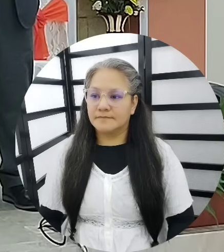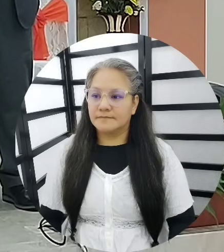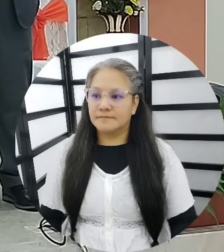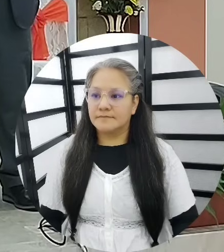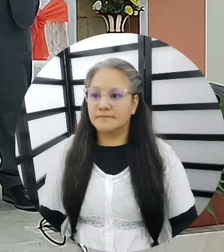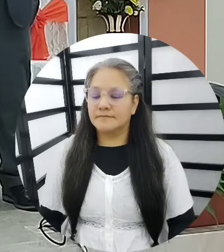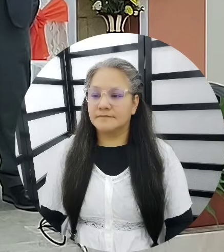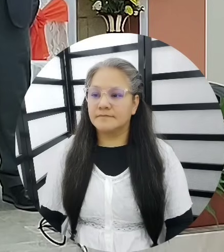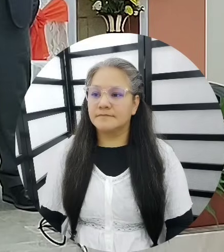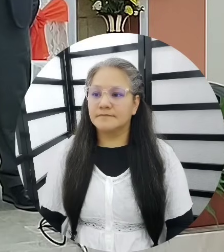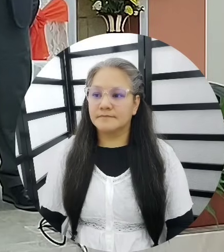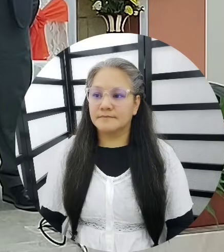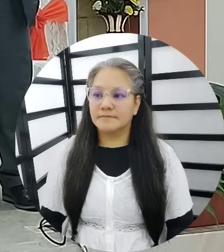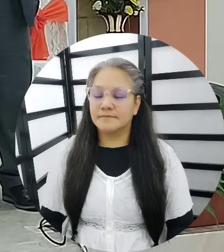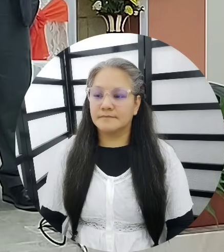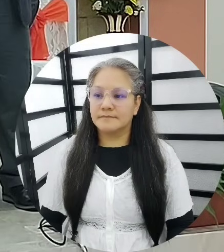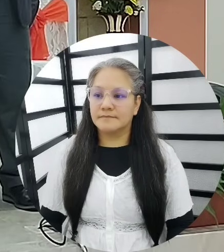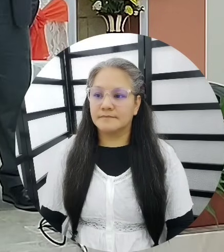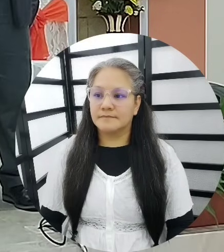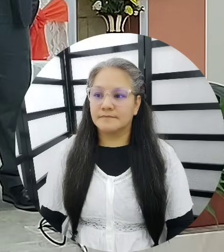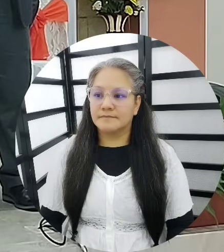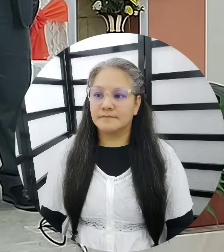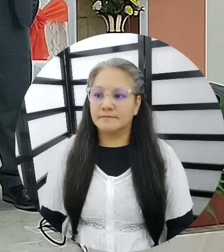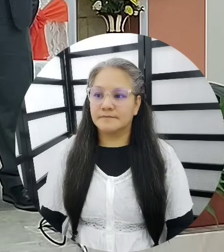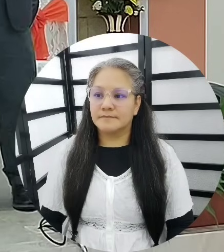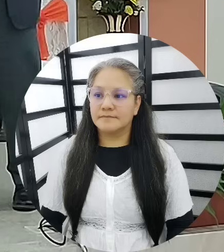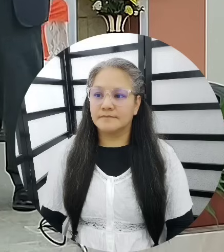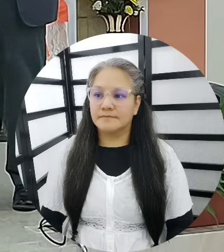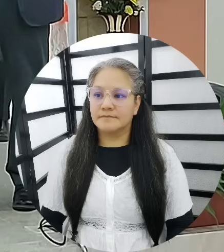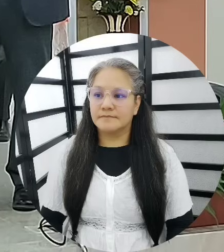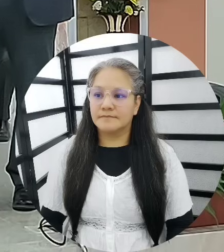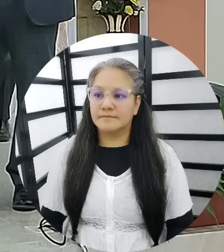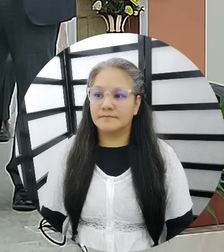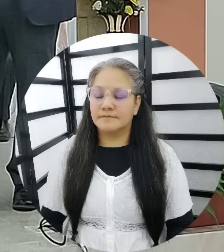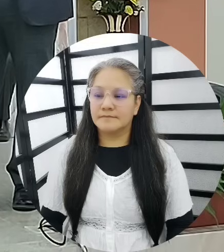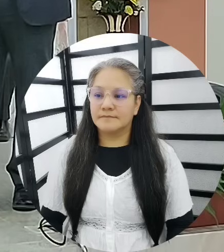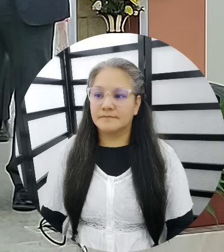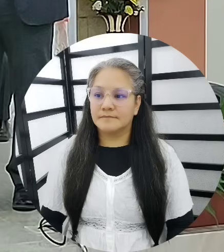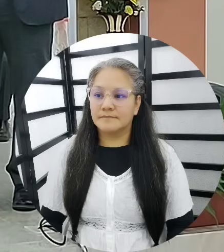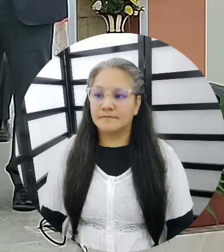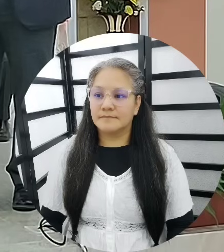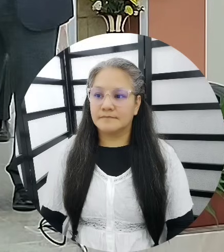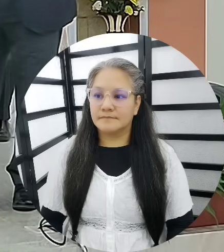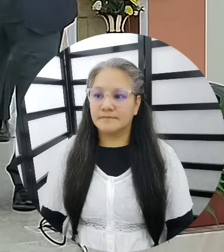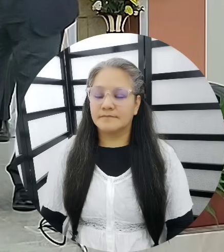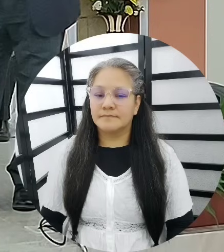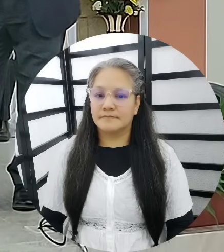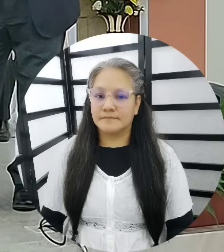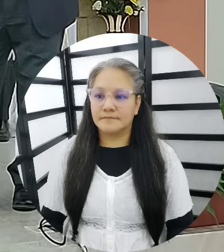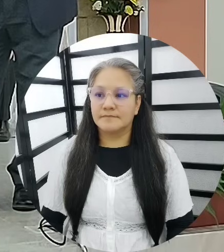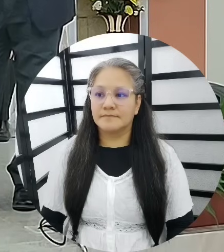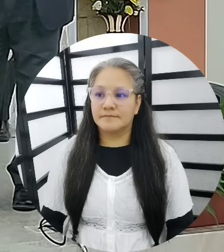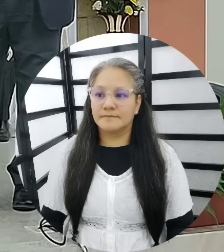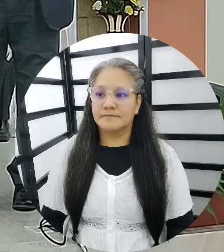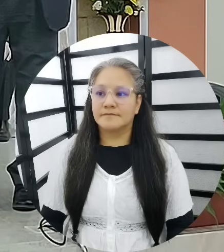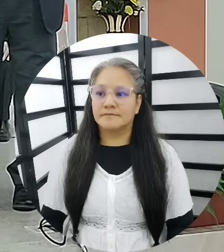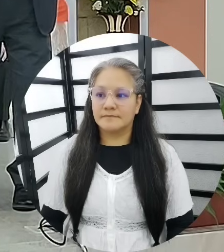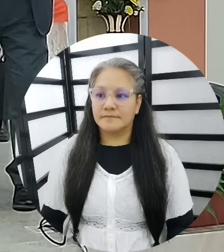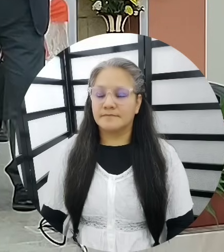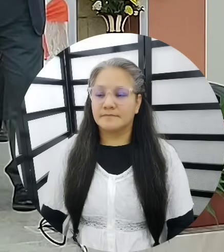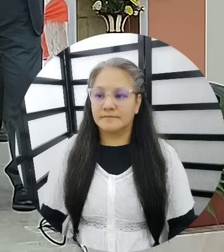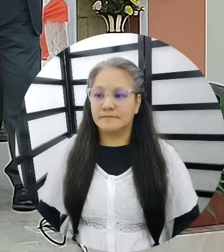no dio el punto, no resistió, no perseveró. Las pruebas y la lucha lo que hacen es